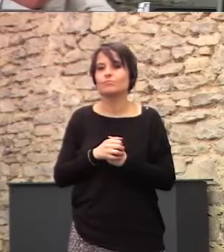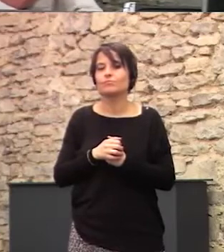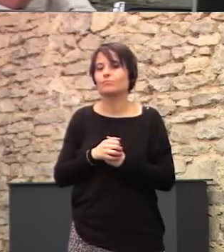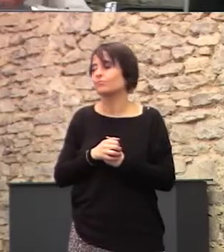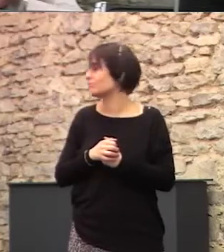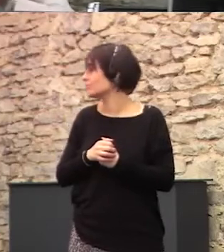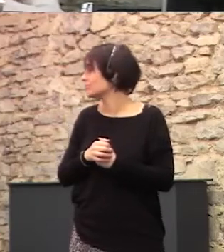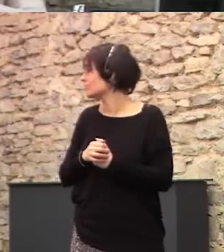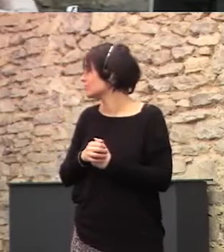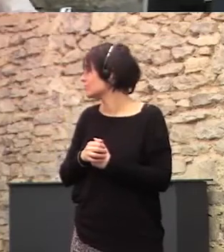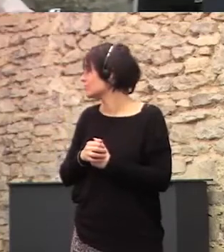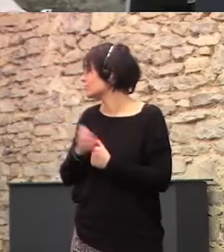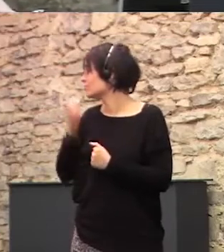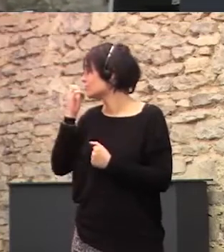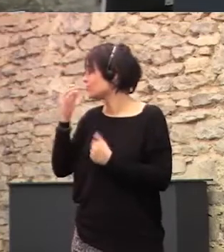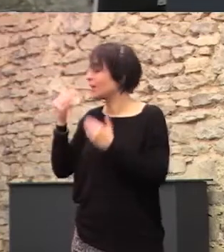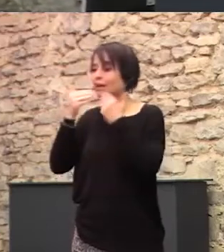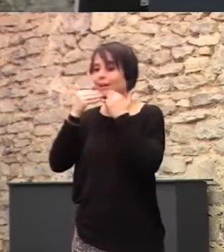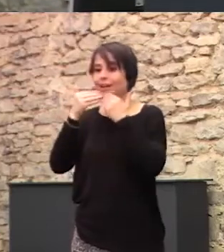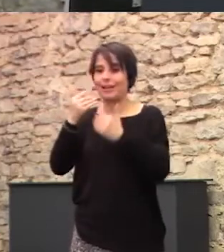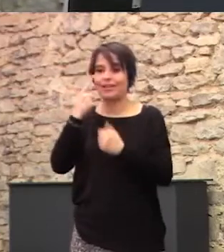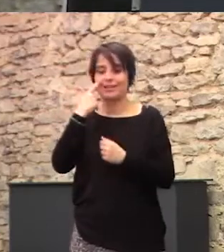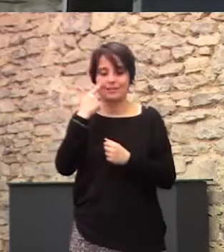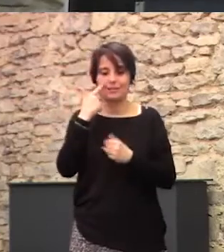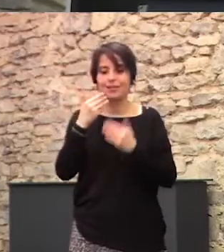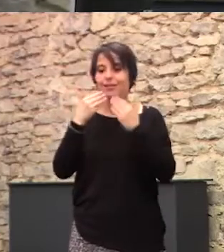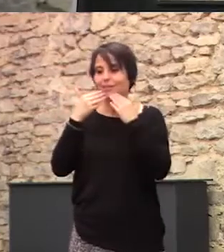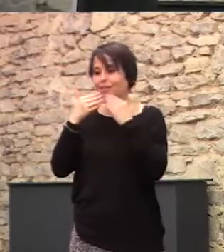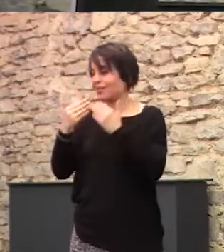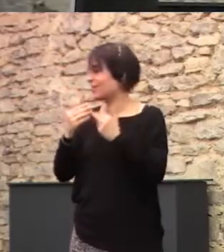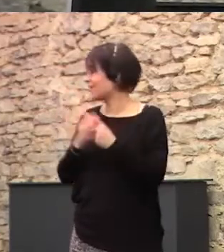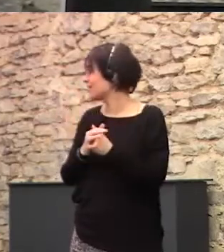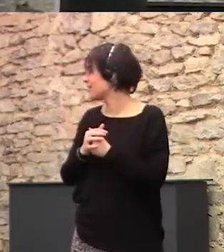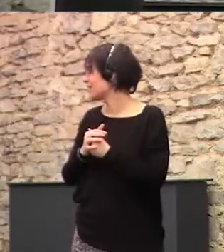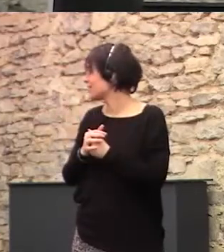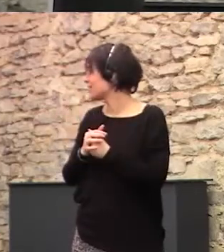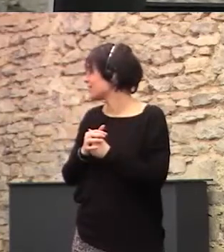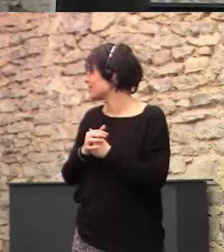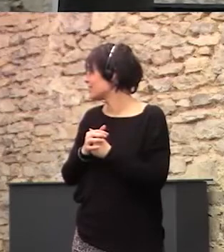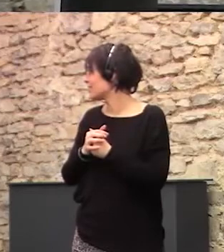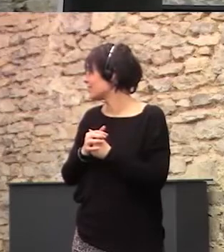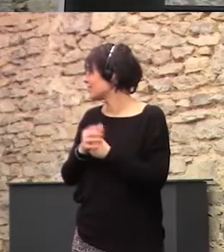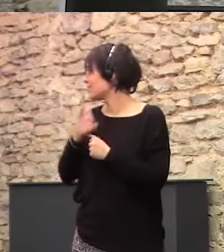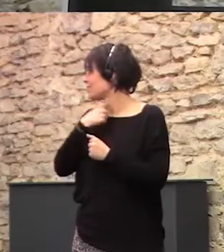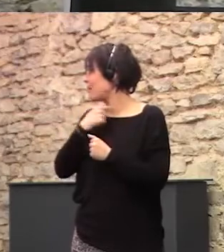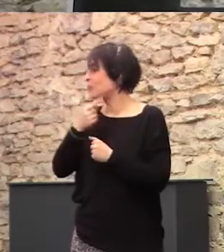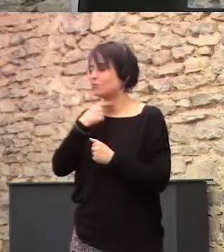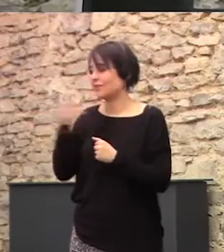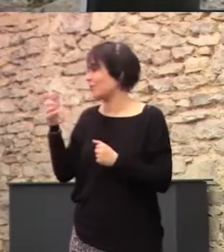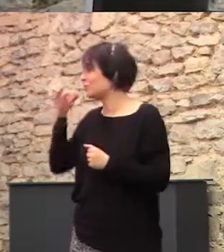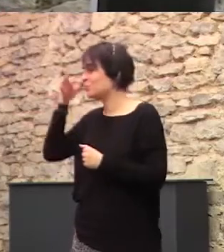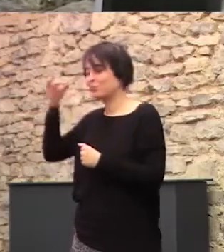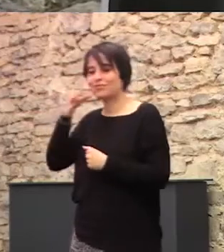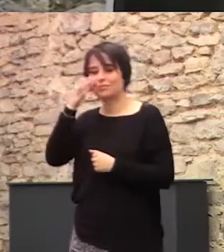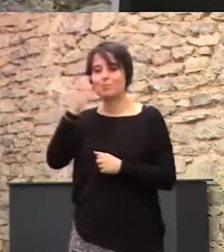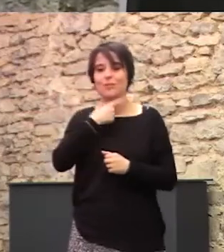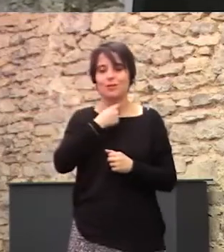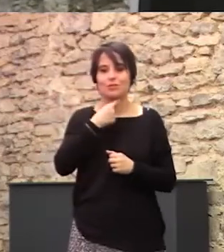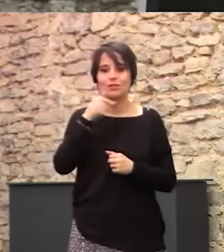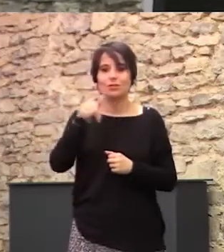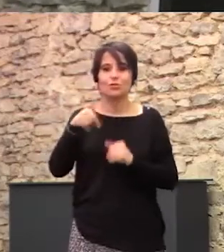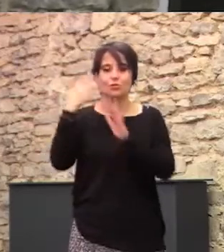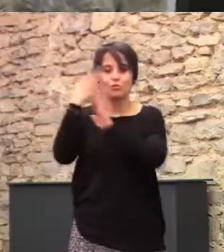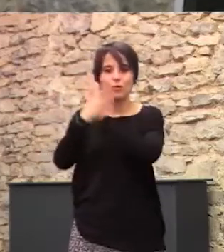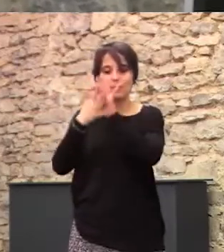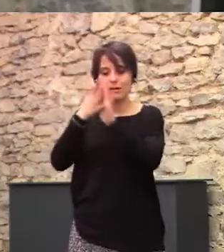Vale, gracias, Claris. Gracias, Amaya. Me ha gustado mucho la exposición. Voy a hablarles